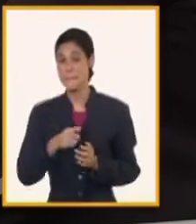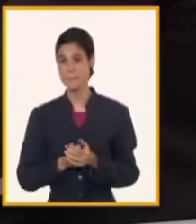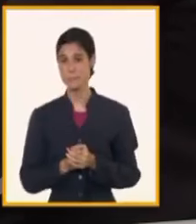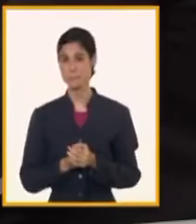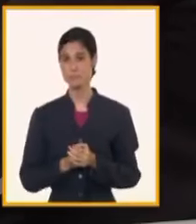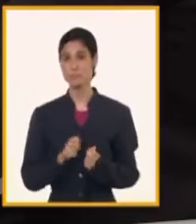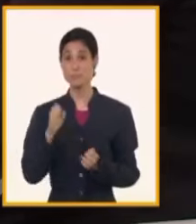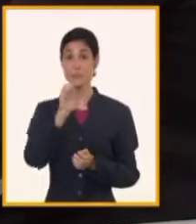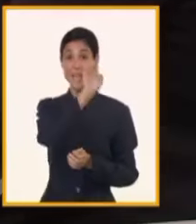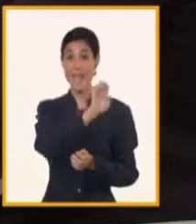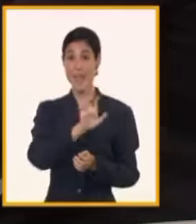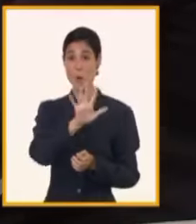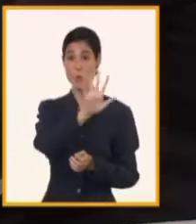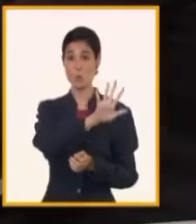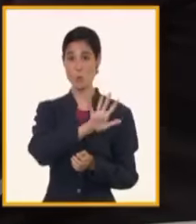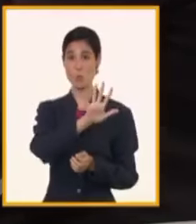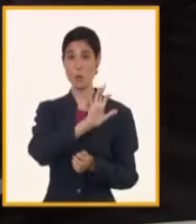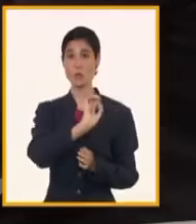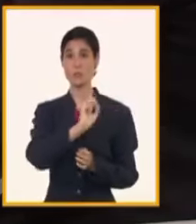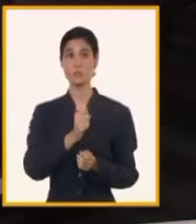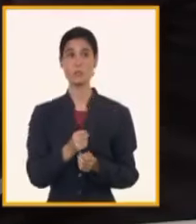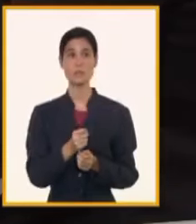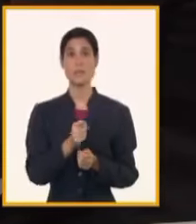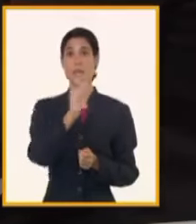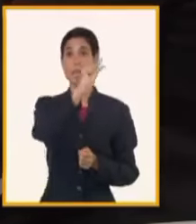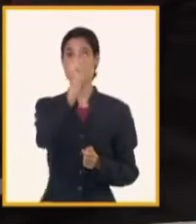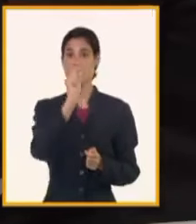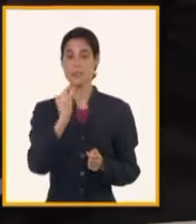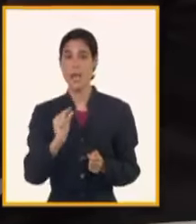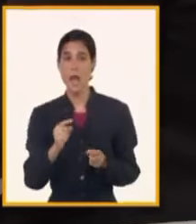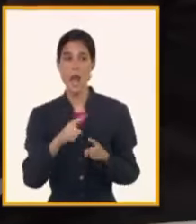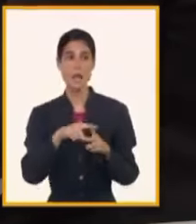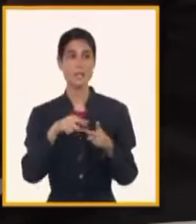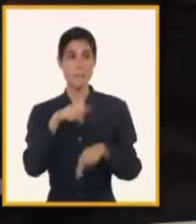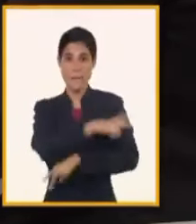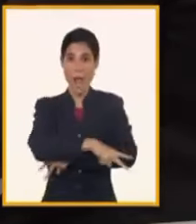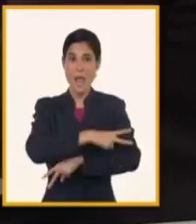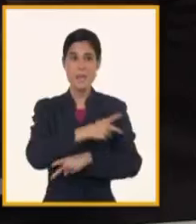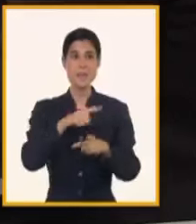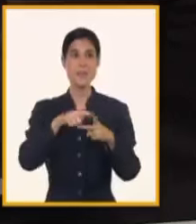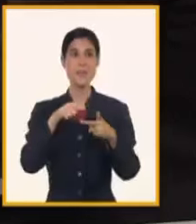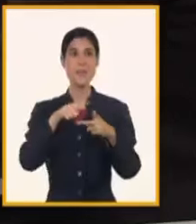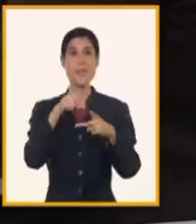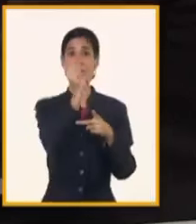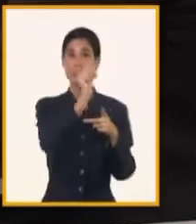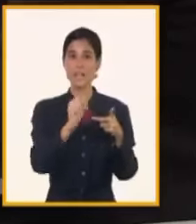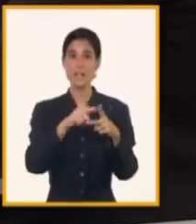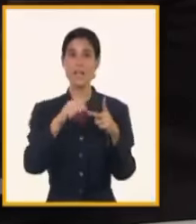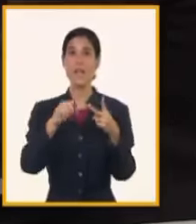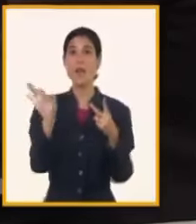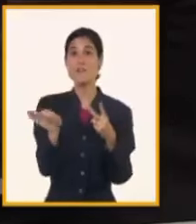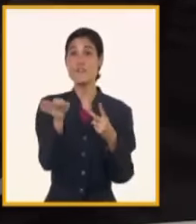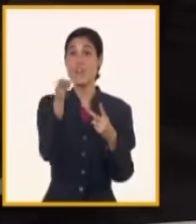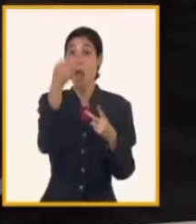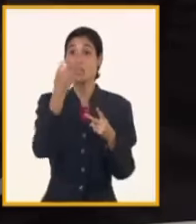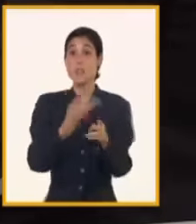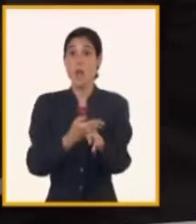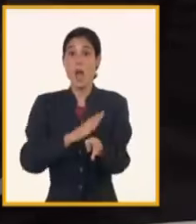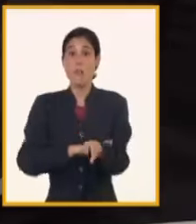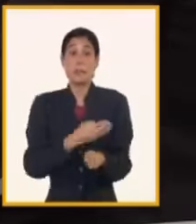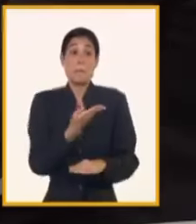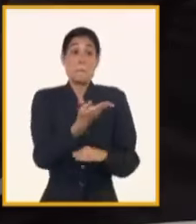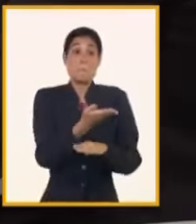la bomba viajó de Italia para Francia y pedimos que viniera un especialistas el especialista antes de llegar Nos dice